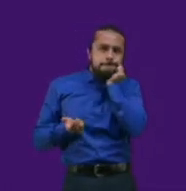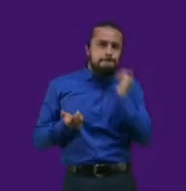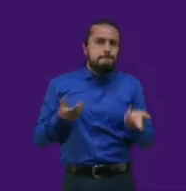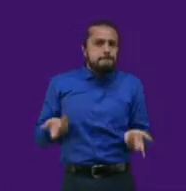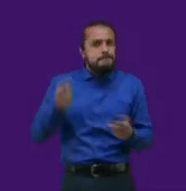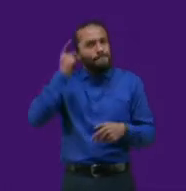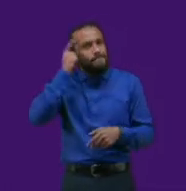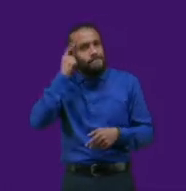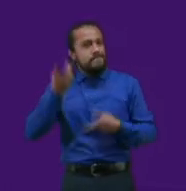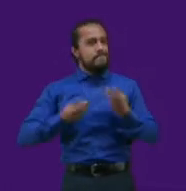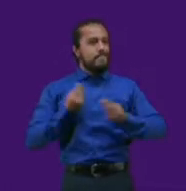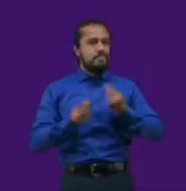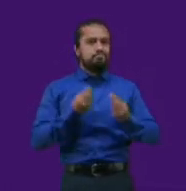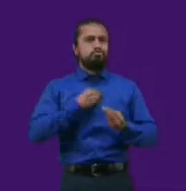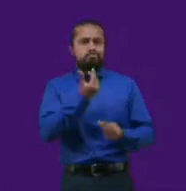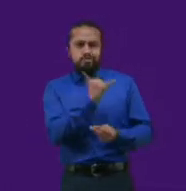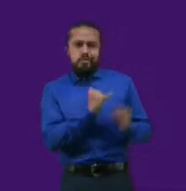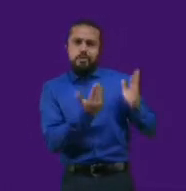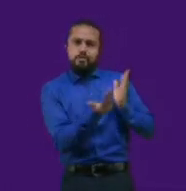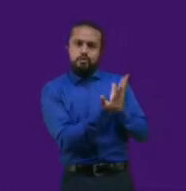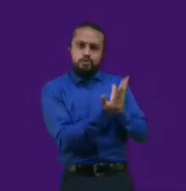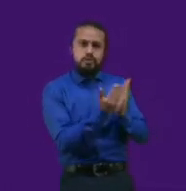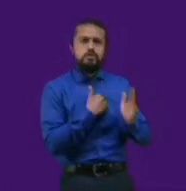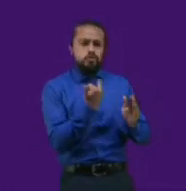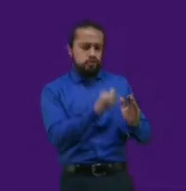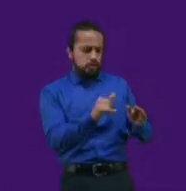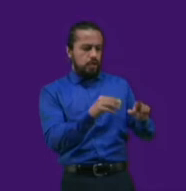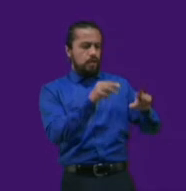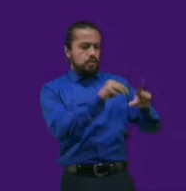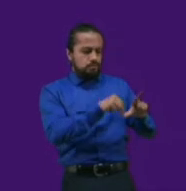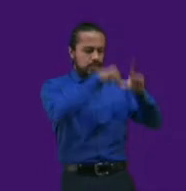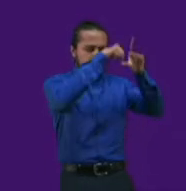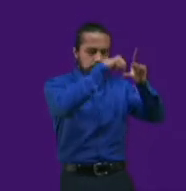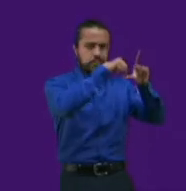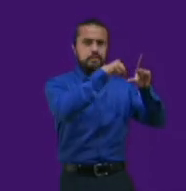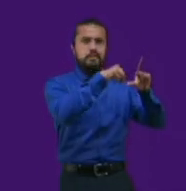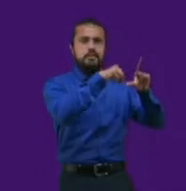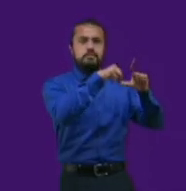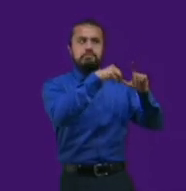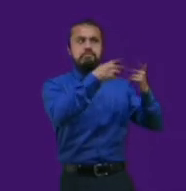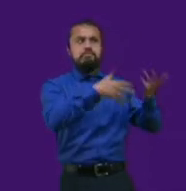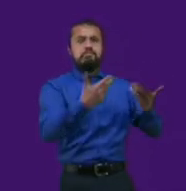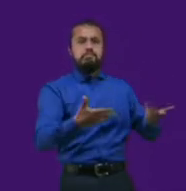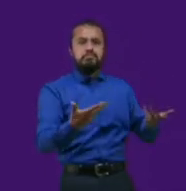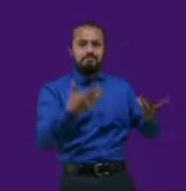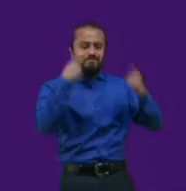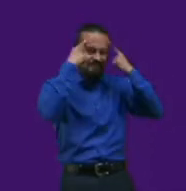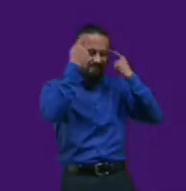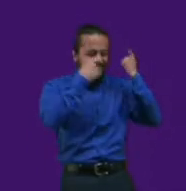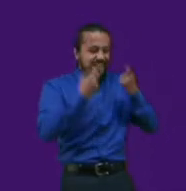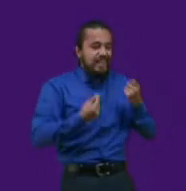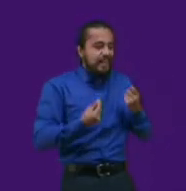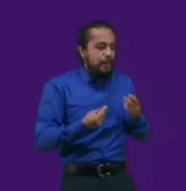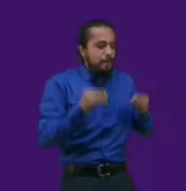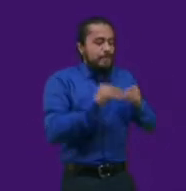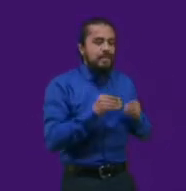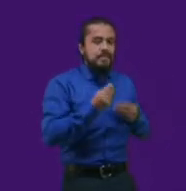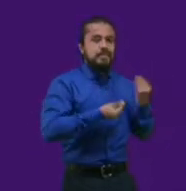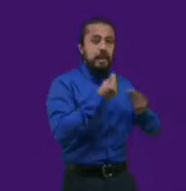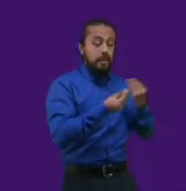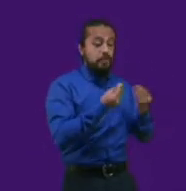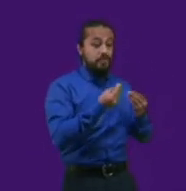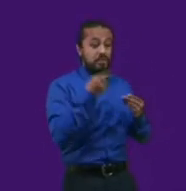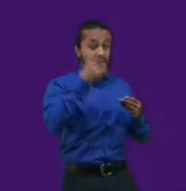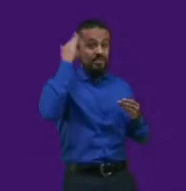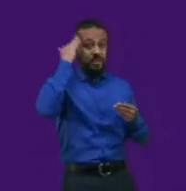años allá, estudié, hice un posgrado, yo, ¿qué más voy a hacer? Y en ese momento uno con base en la experiencia, que es una de las